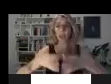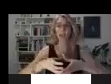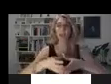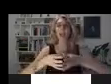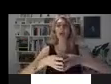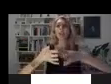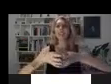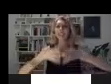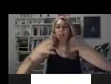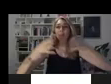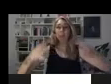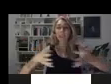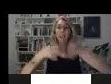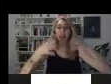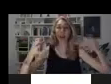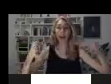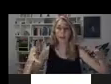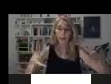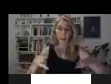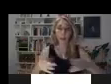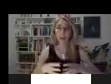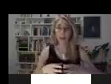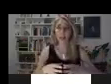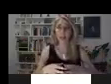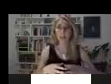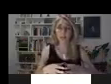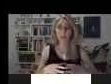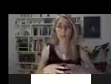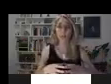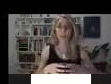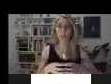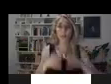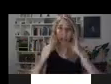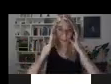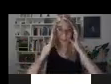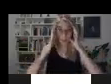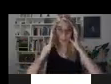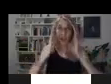dos ferias, y que ya empieza a haber